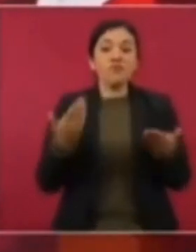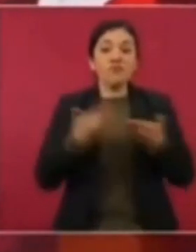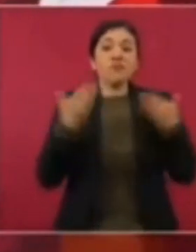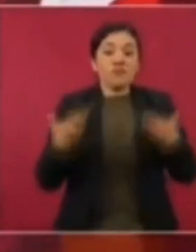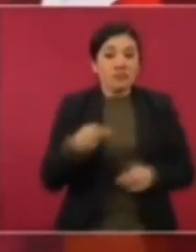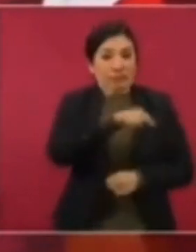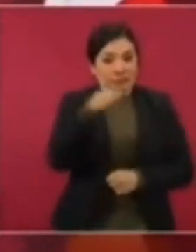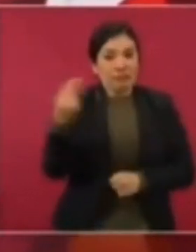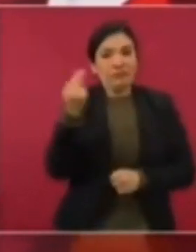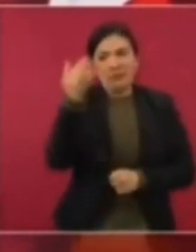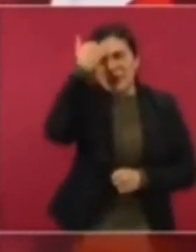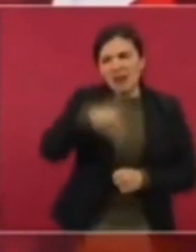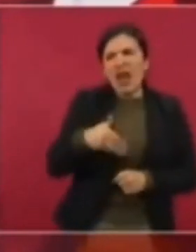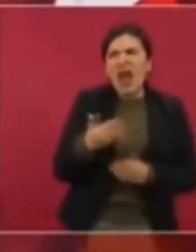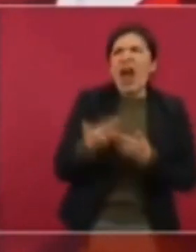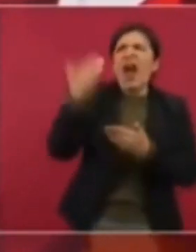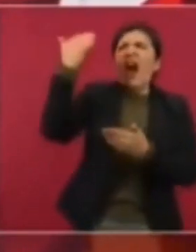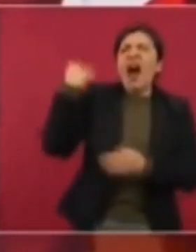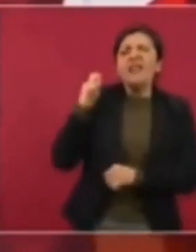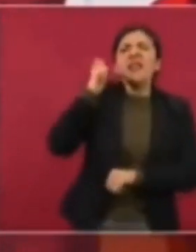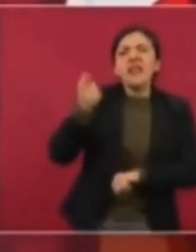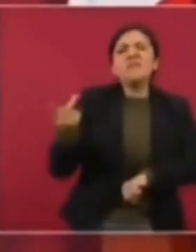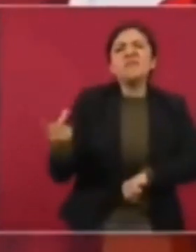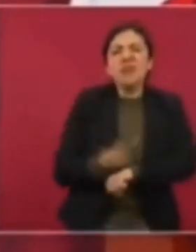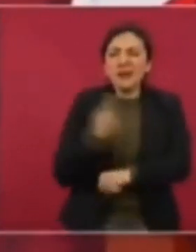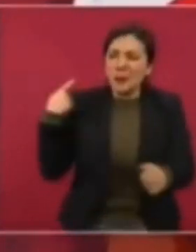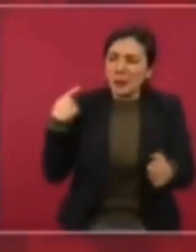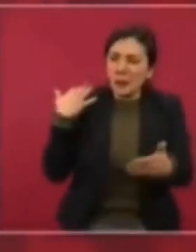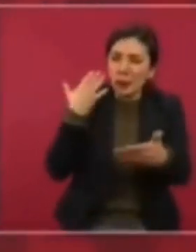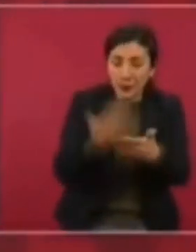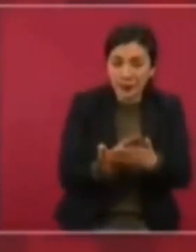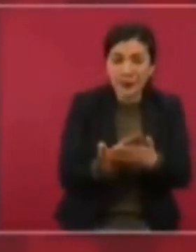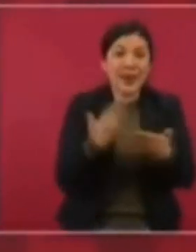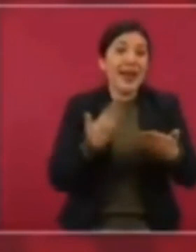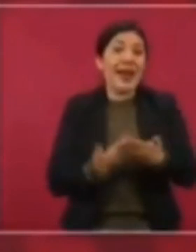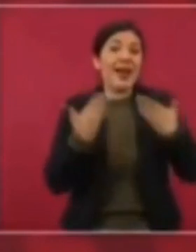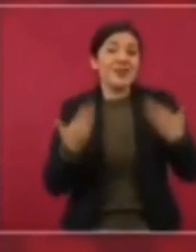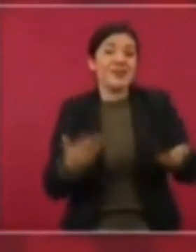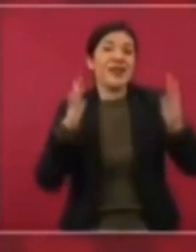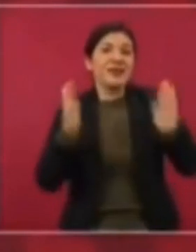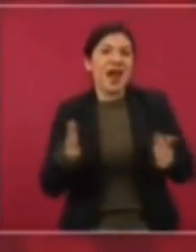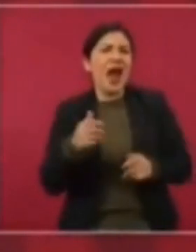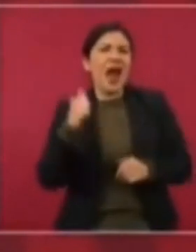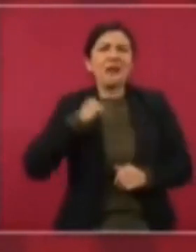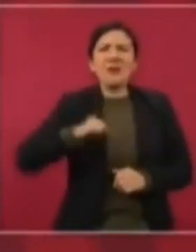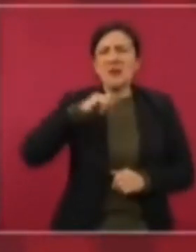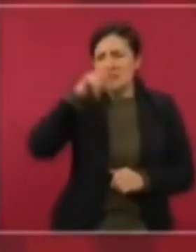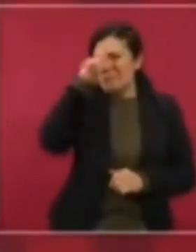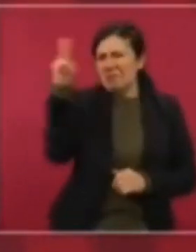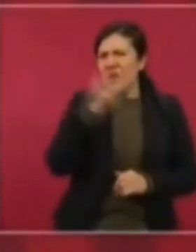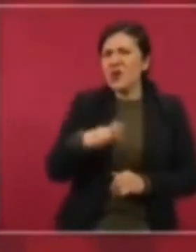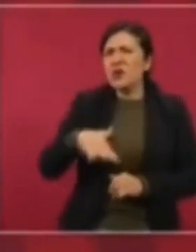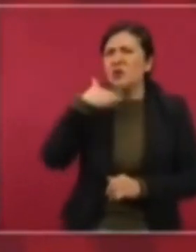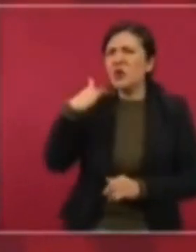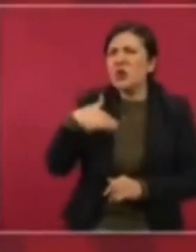deben de saber de dónde venimos, ¿no? Estamos saliendo del pantano,